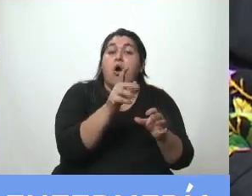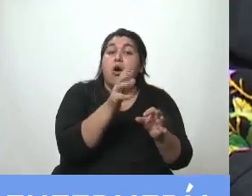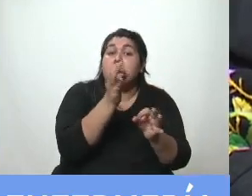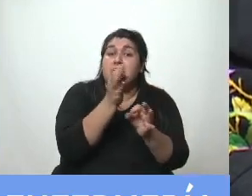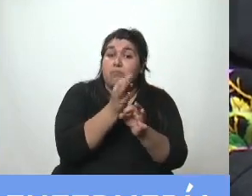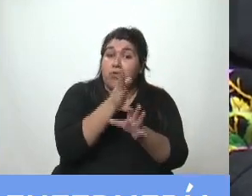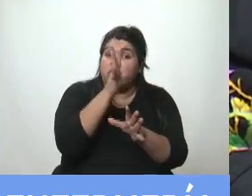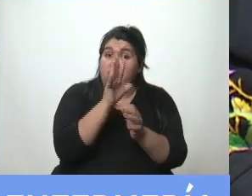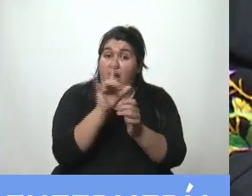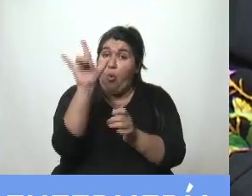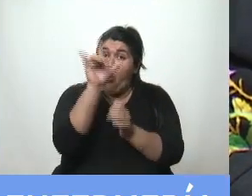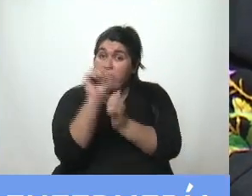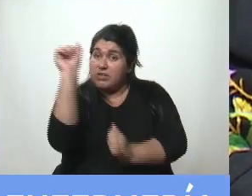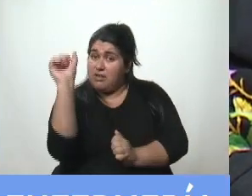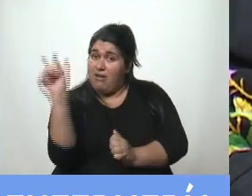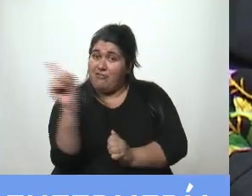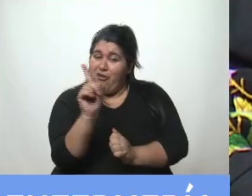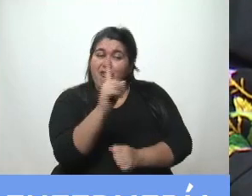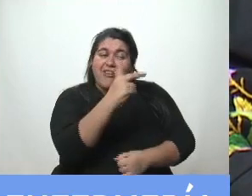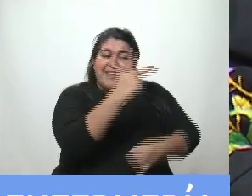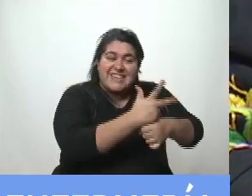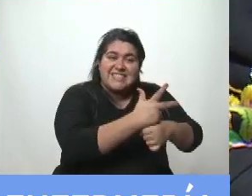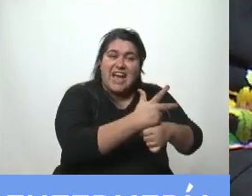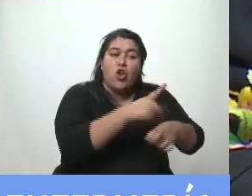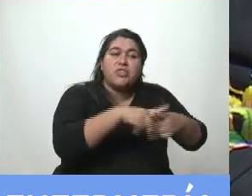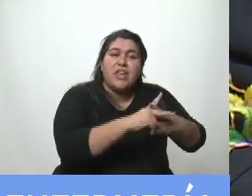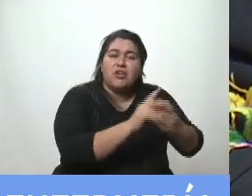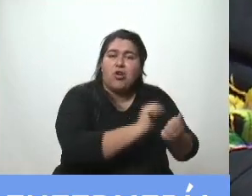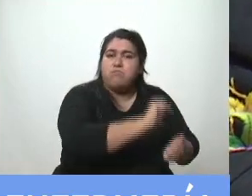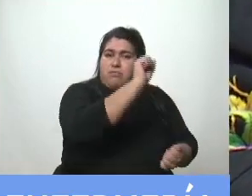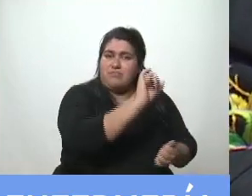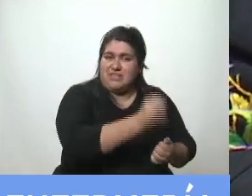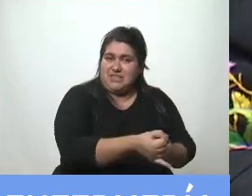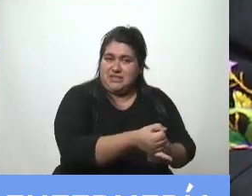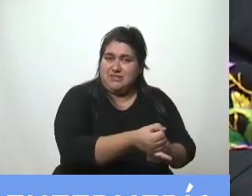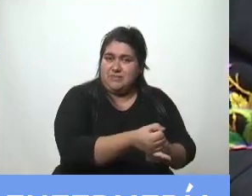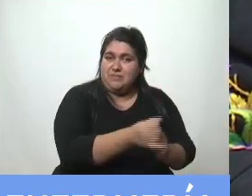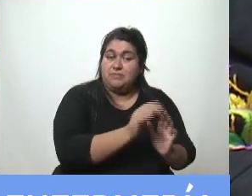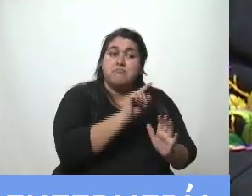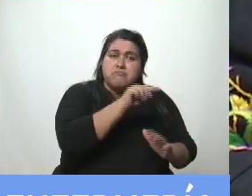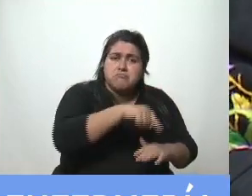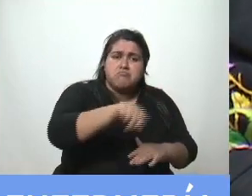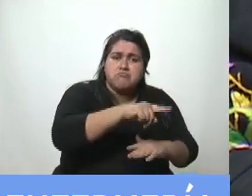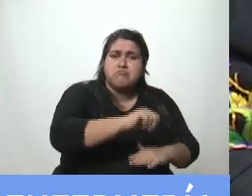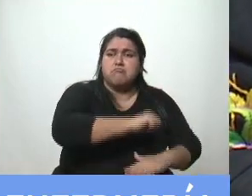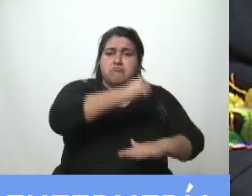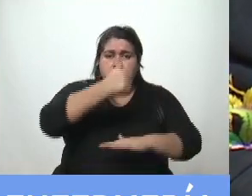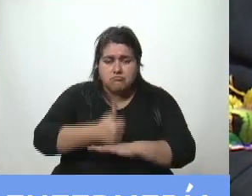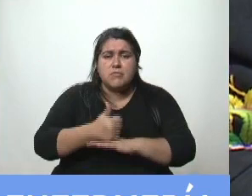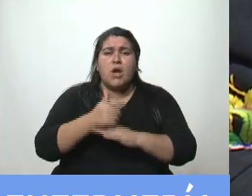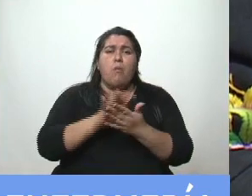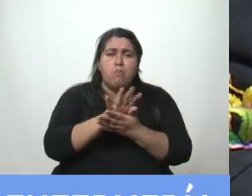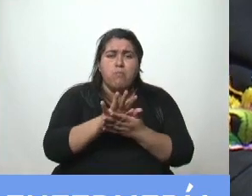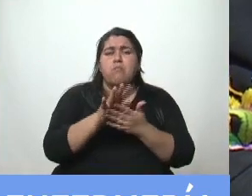universitarios, pero que fueron a poner el pecho y a solucionar problemas de